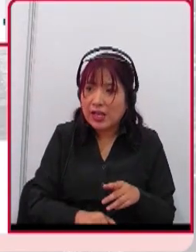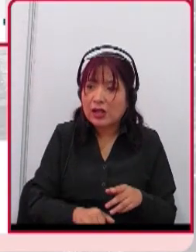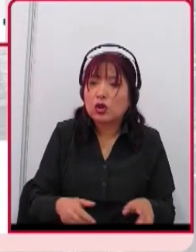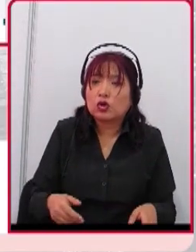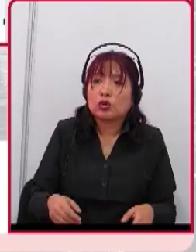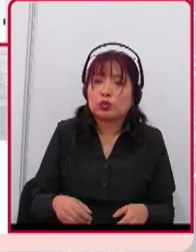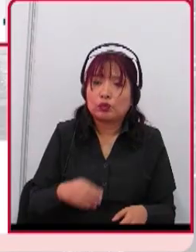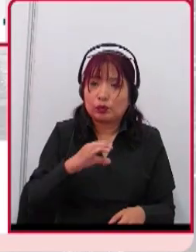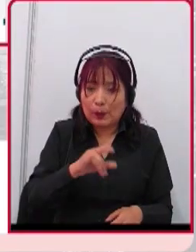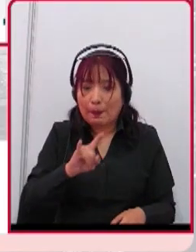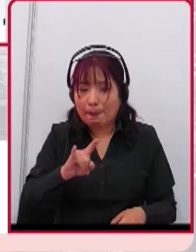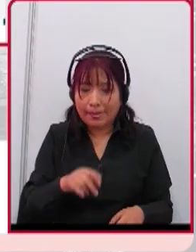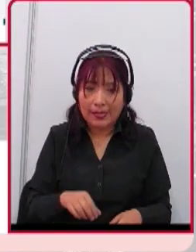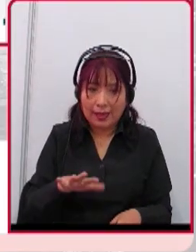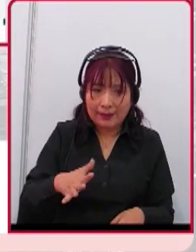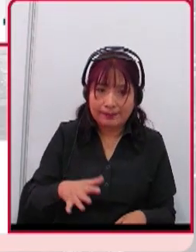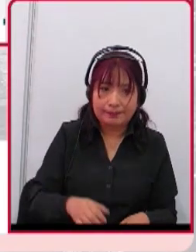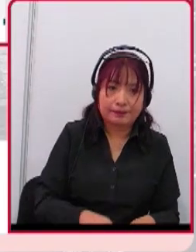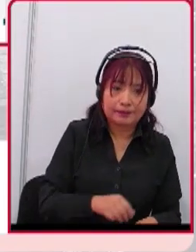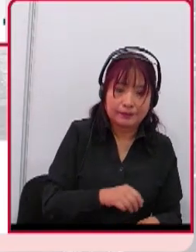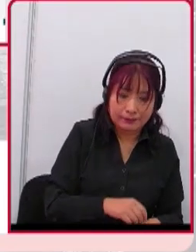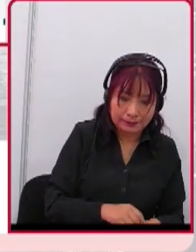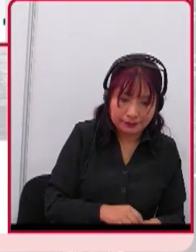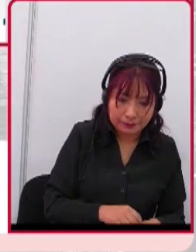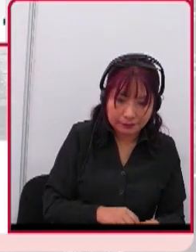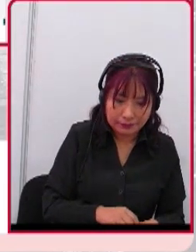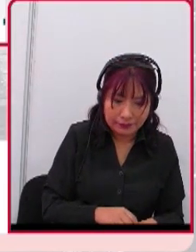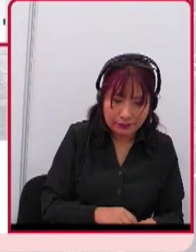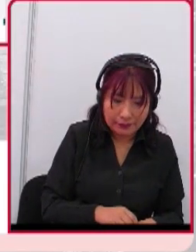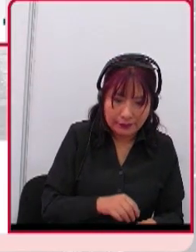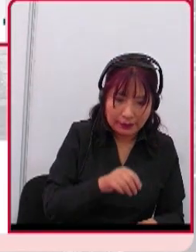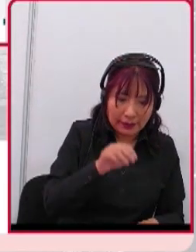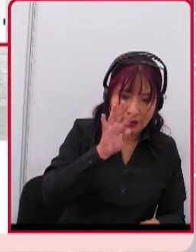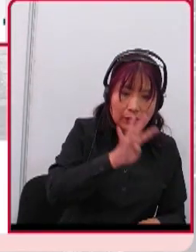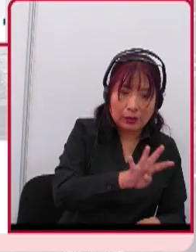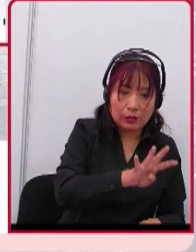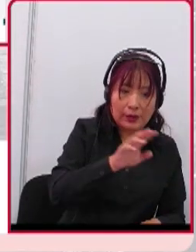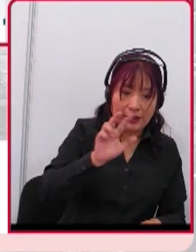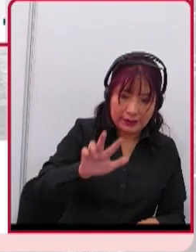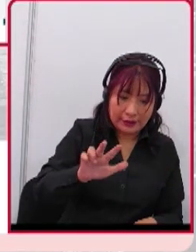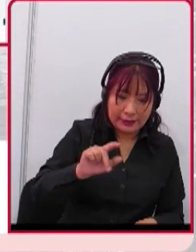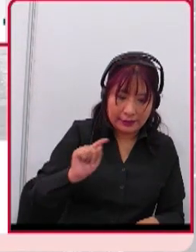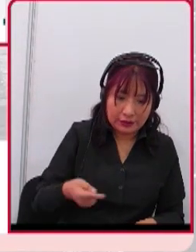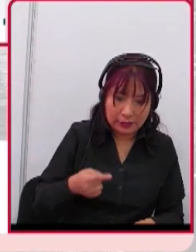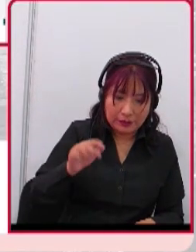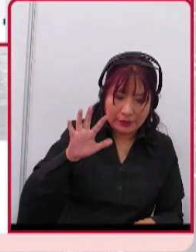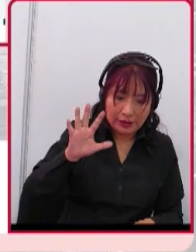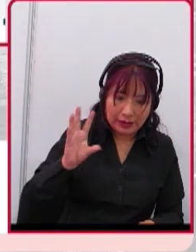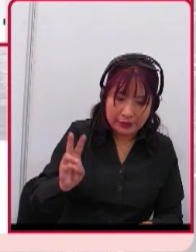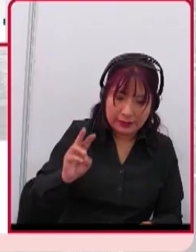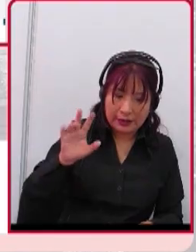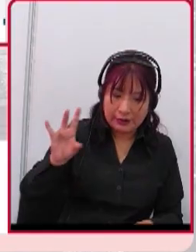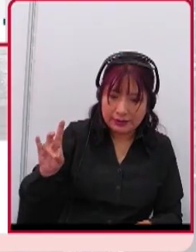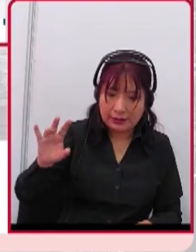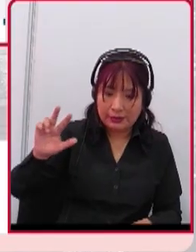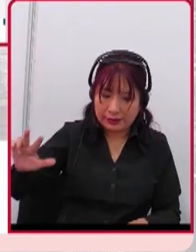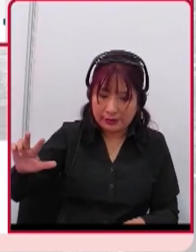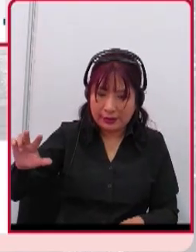de 45.999 millones aproximadamente. El impacto sería de aproximadamente